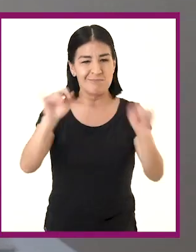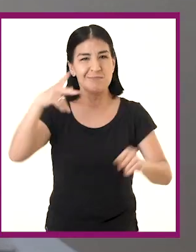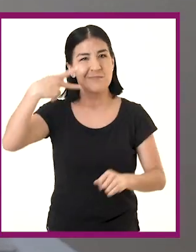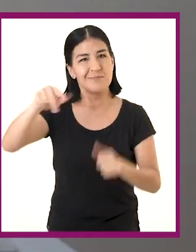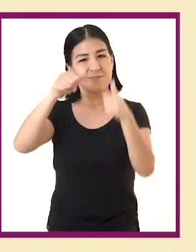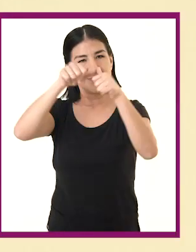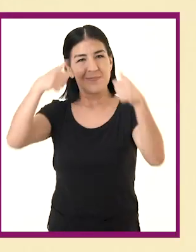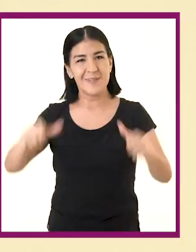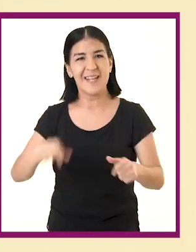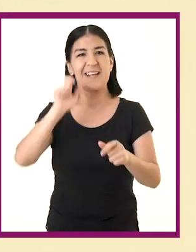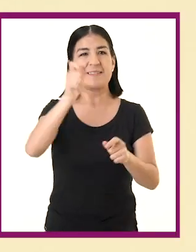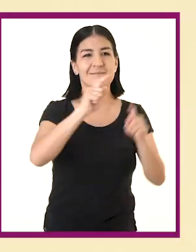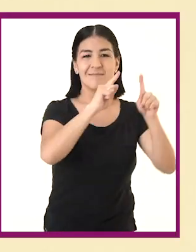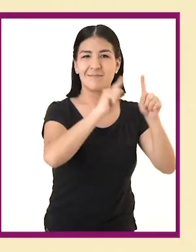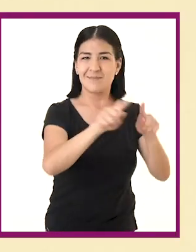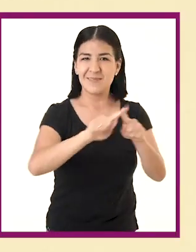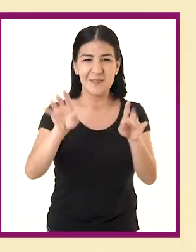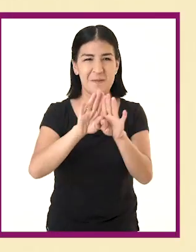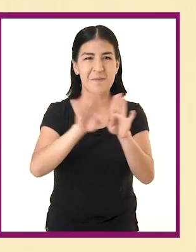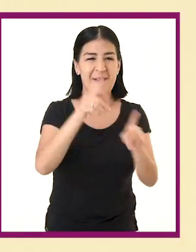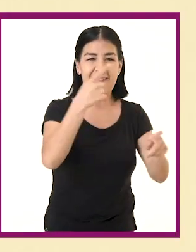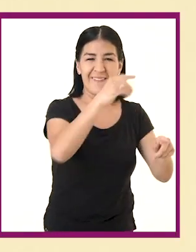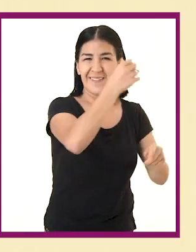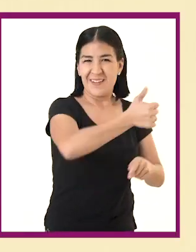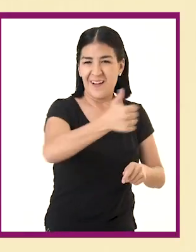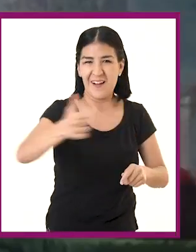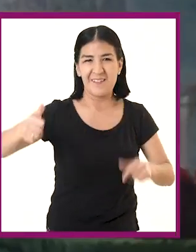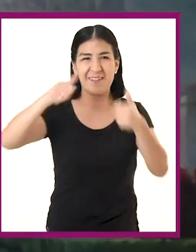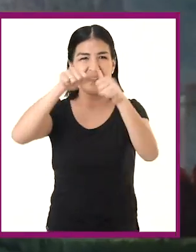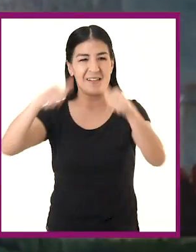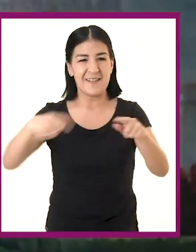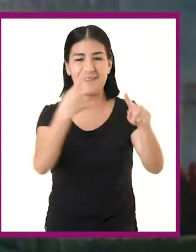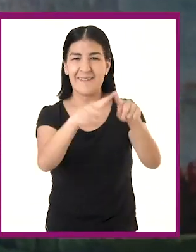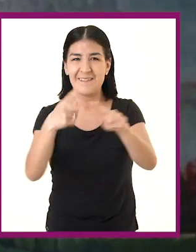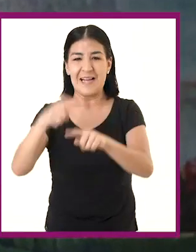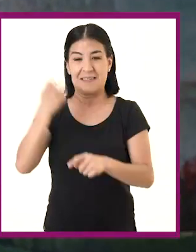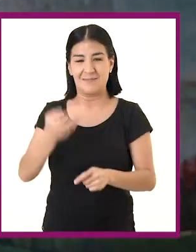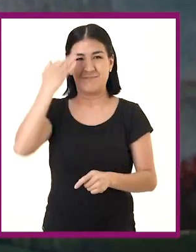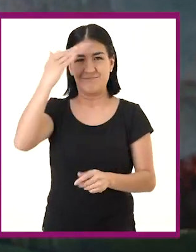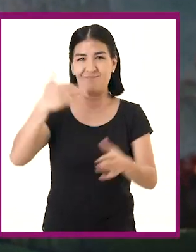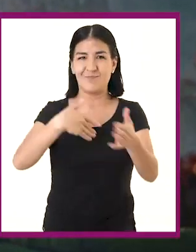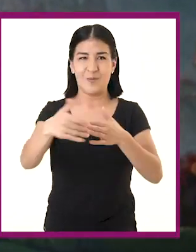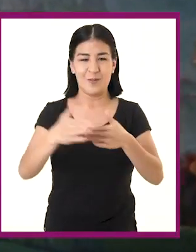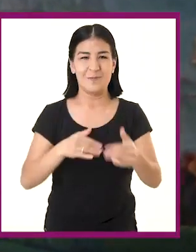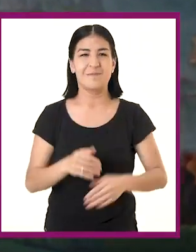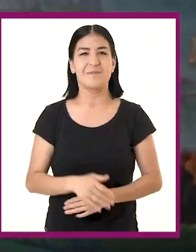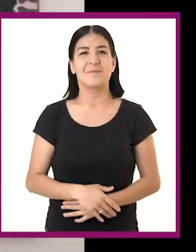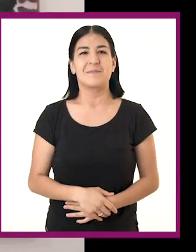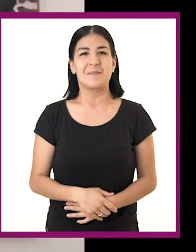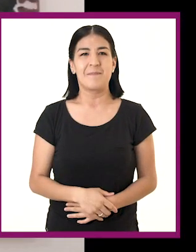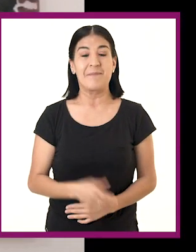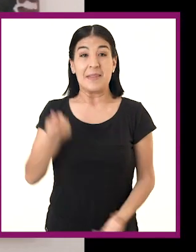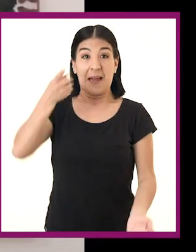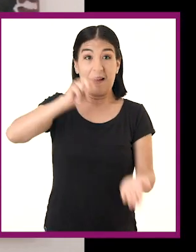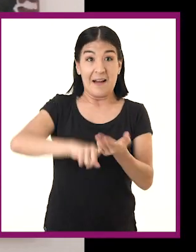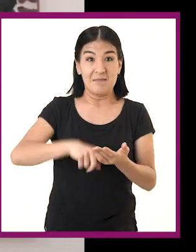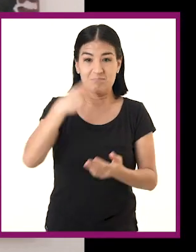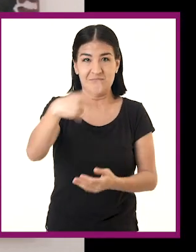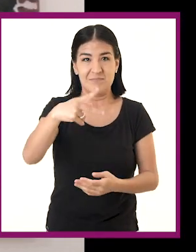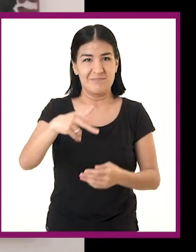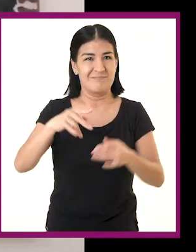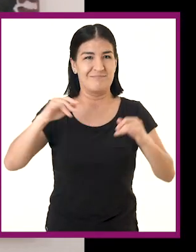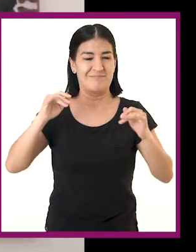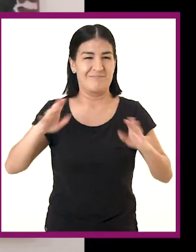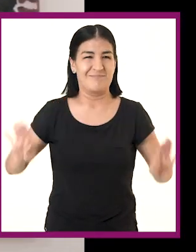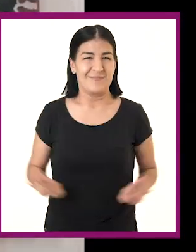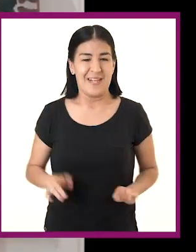independencia artística que los diferencia de las tendencias generalizadas dentro del arte contemporáneo. Dentro de su